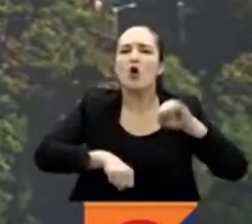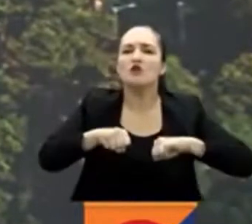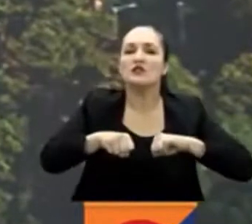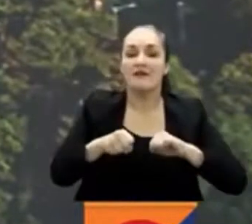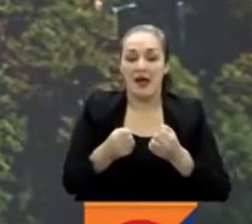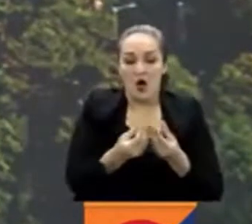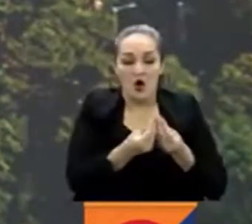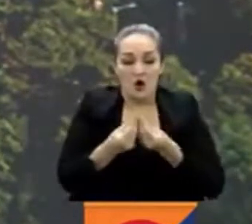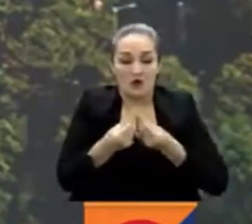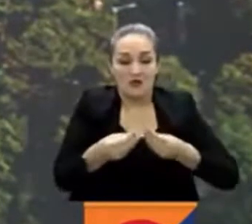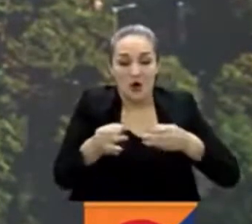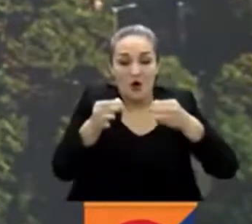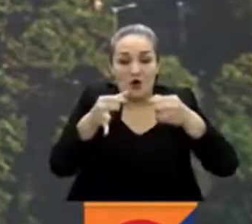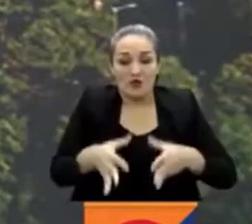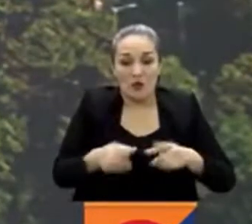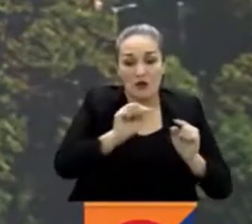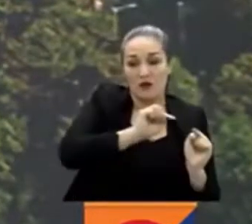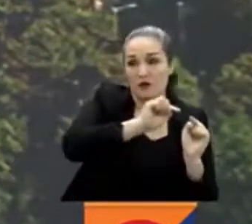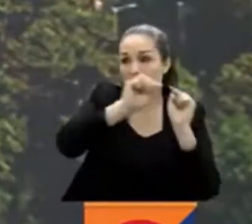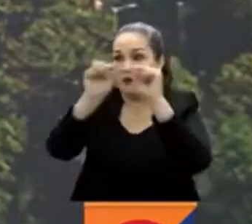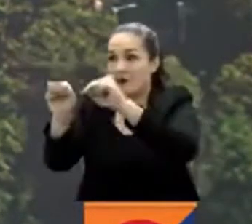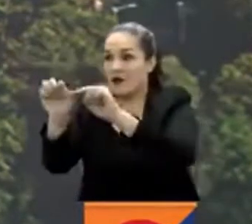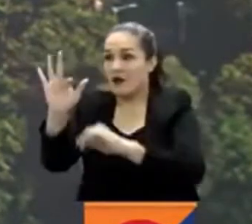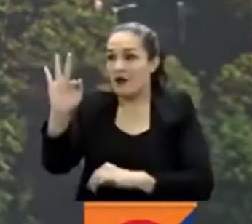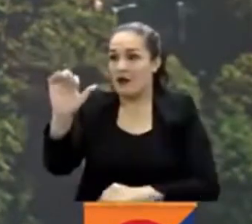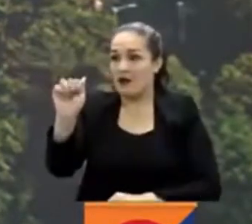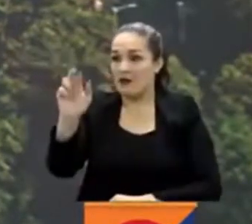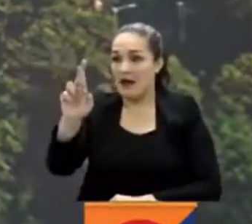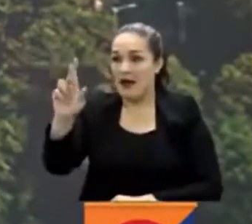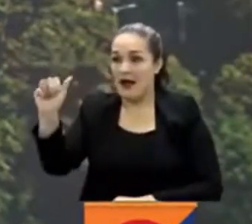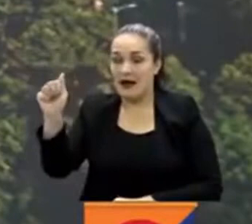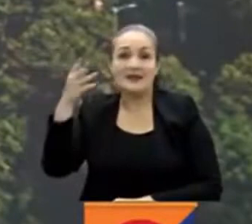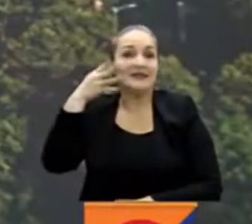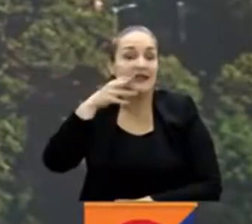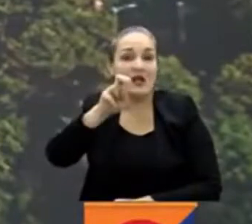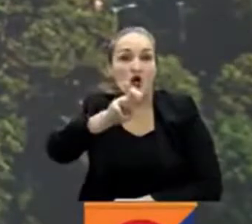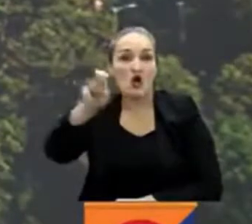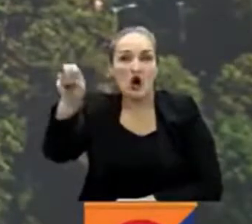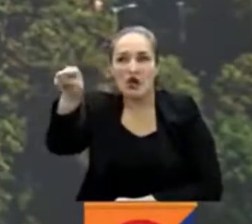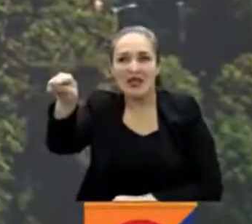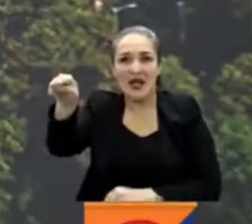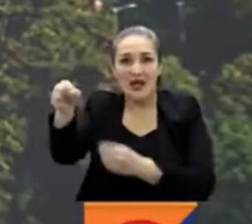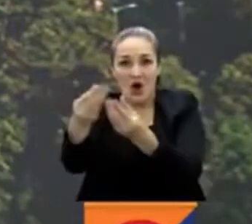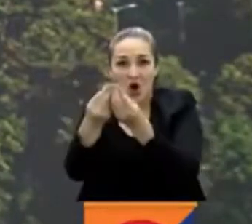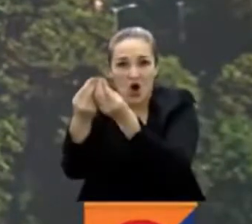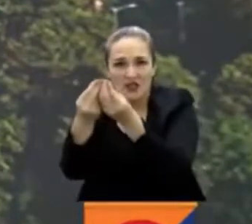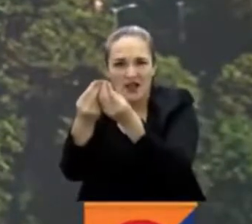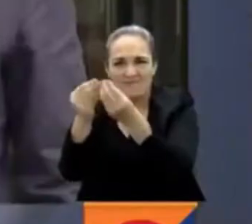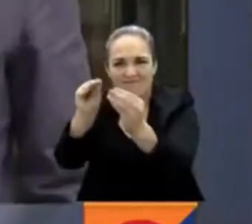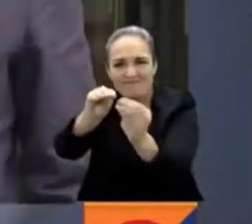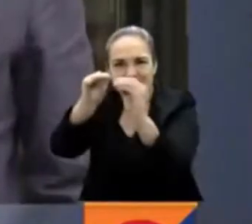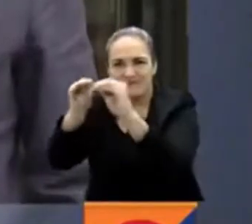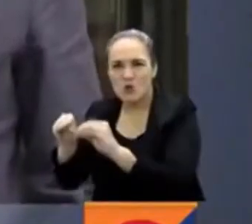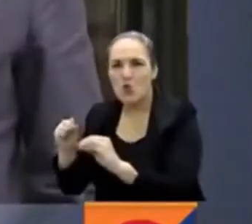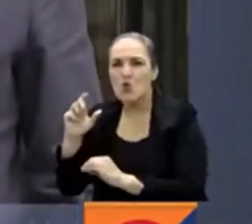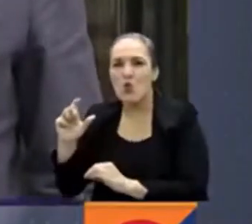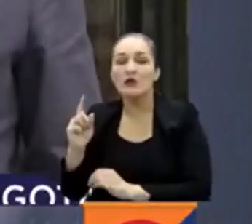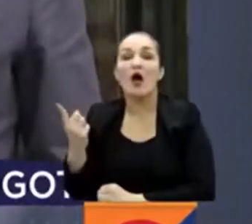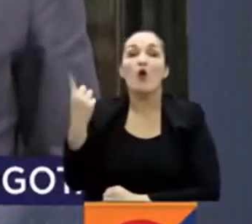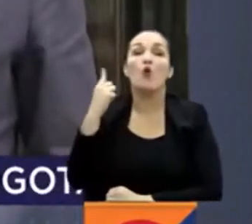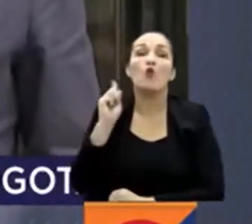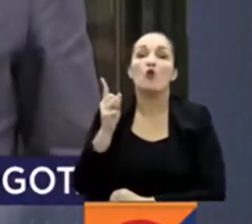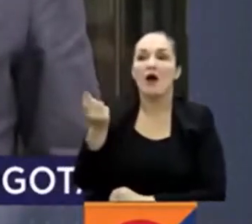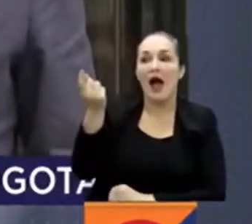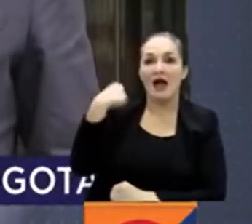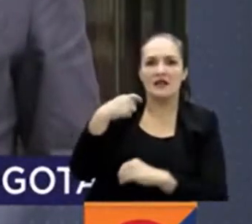de Seguridad previsto en el Tarra Norte de Santander, esto luego del ataque armado a la avanzada del presidente Gustavo Petro. John López, ¿qué tal? Buenas tardes. ¿Qué ha